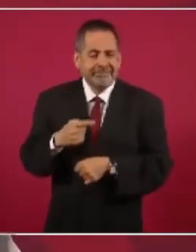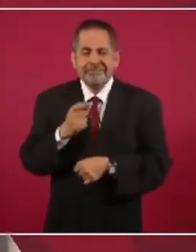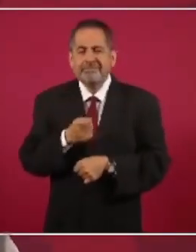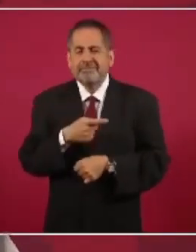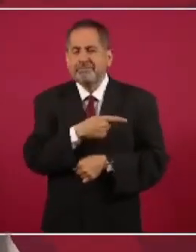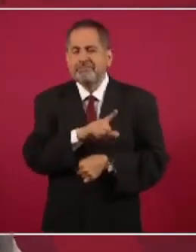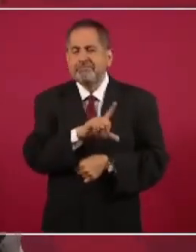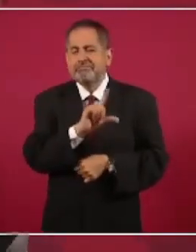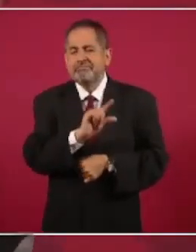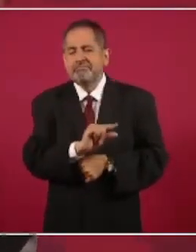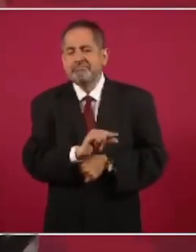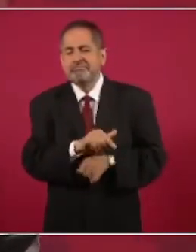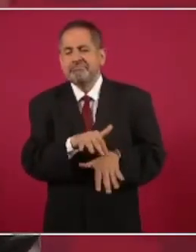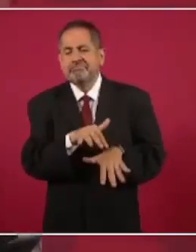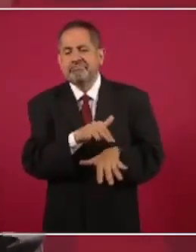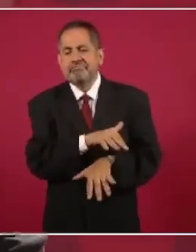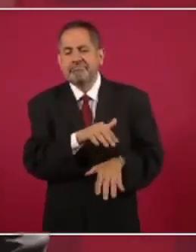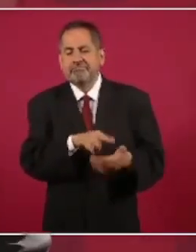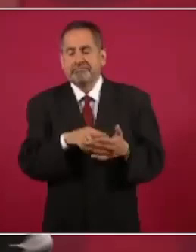más se exhibe.